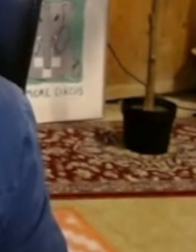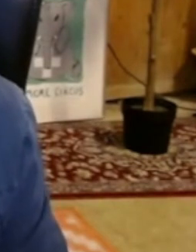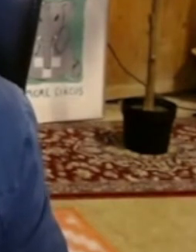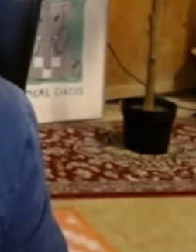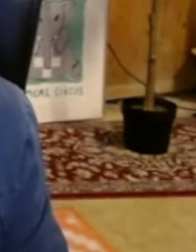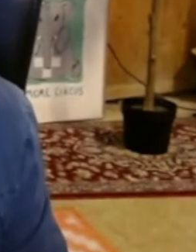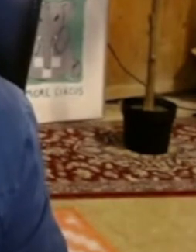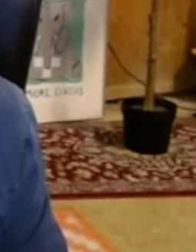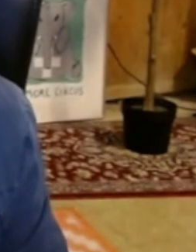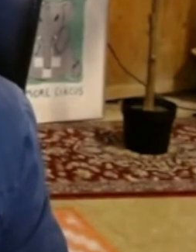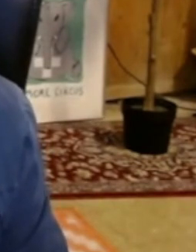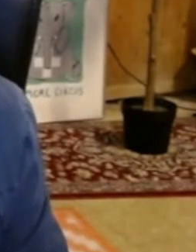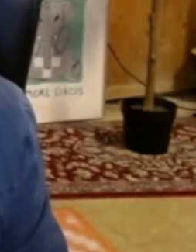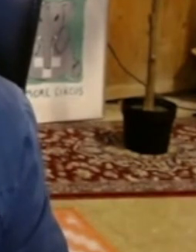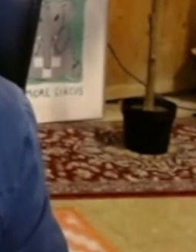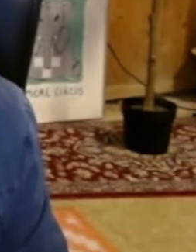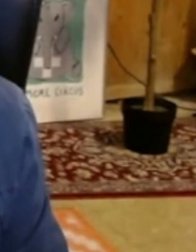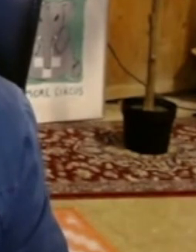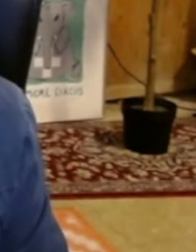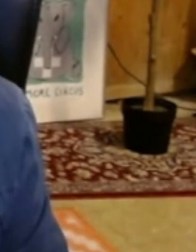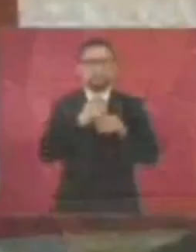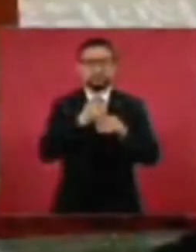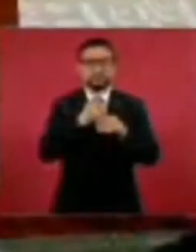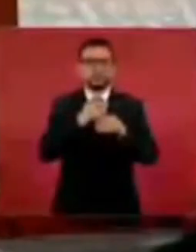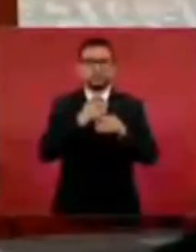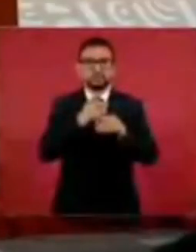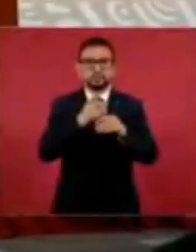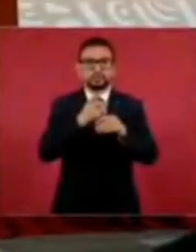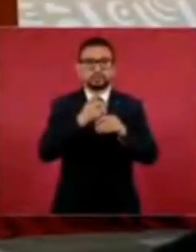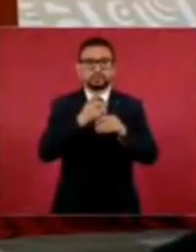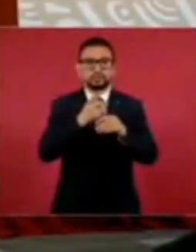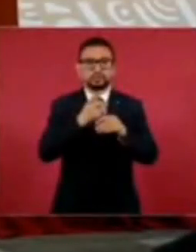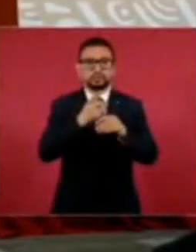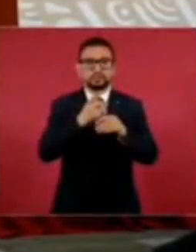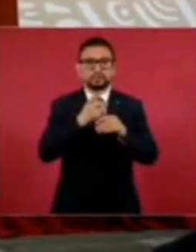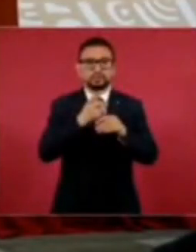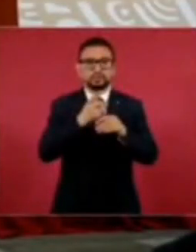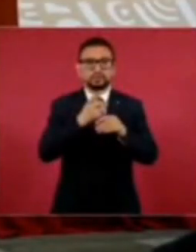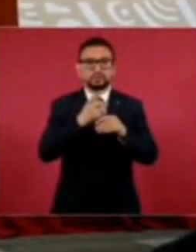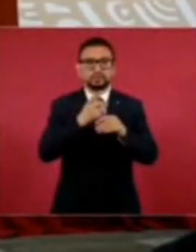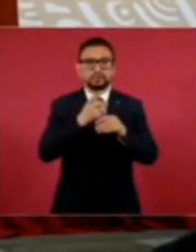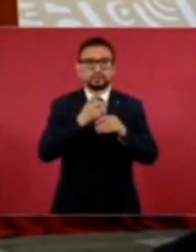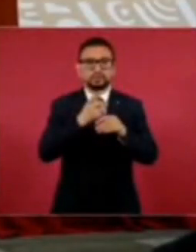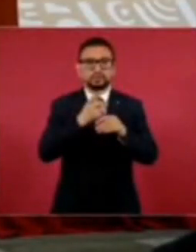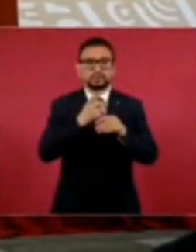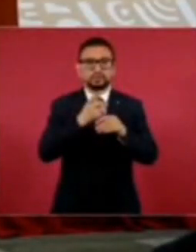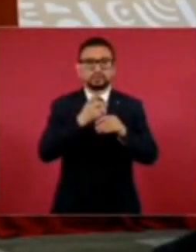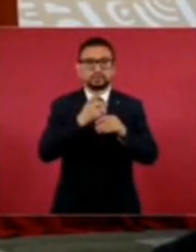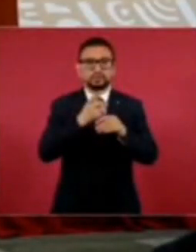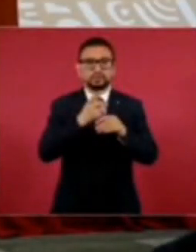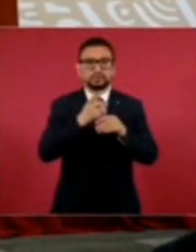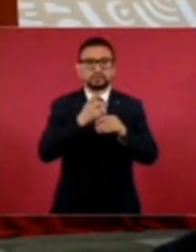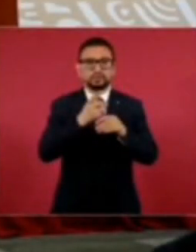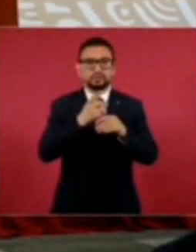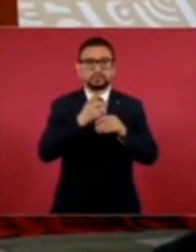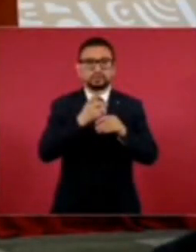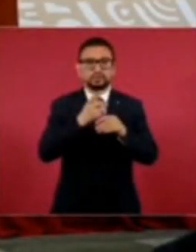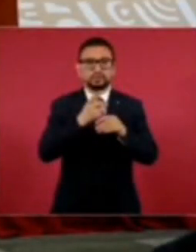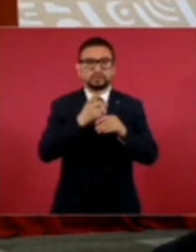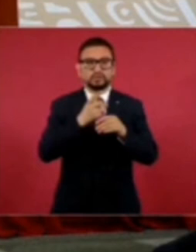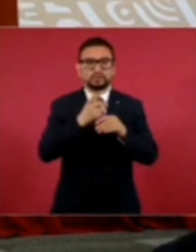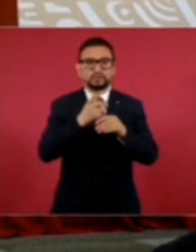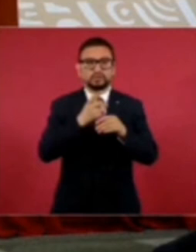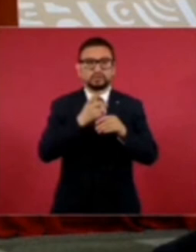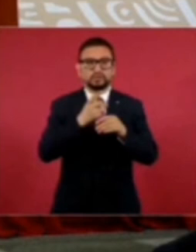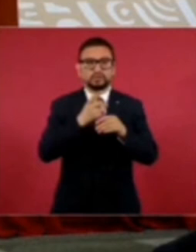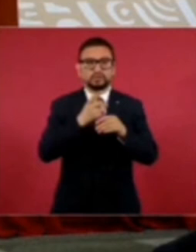poder, cercanos al pueblo, cercanos a la gente, además de que, bueno, en medio de una campaña de desprestigio absoluta, una